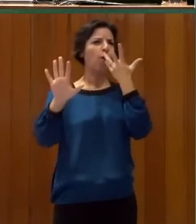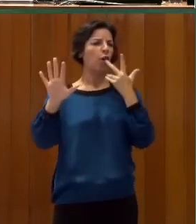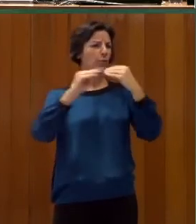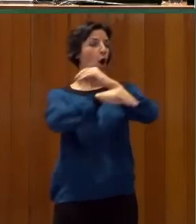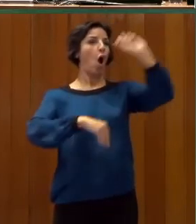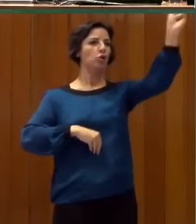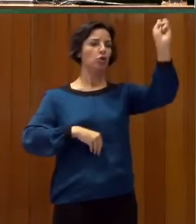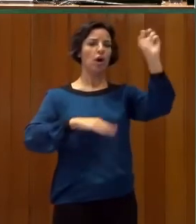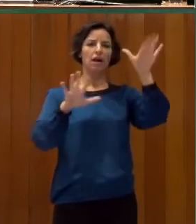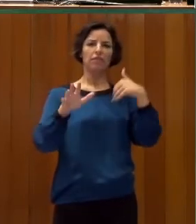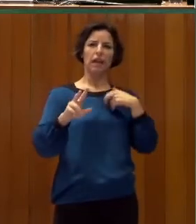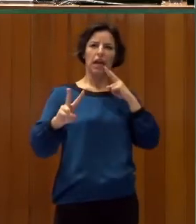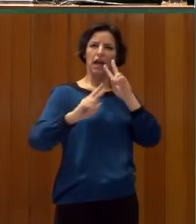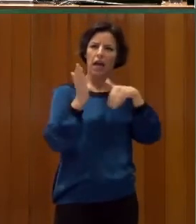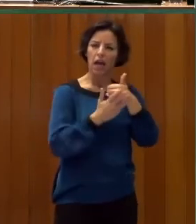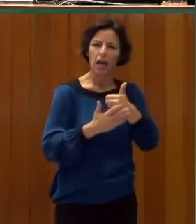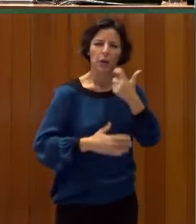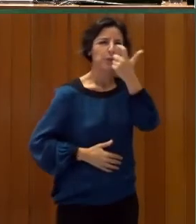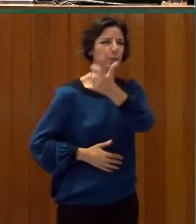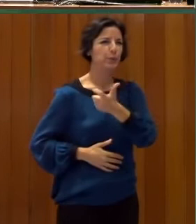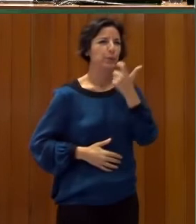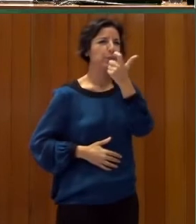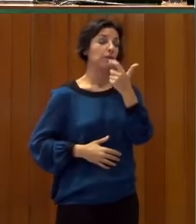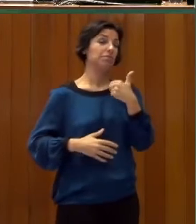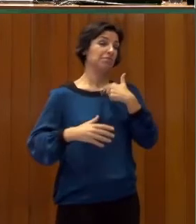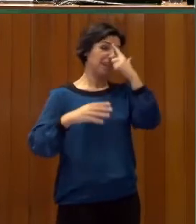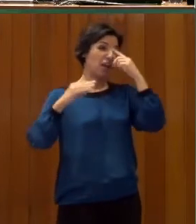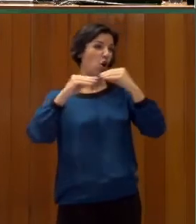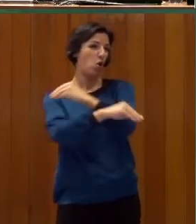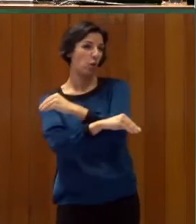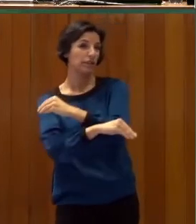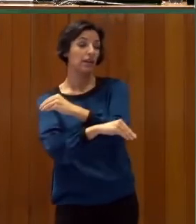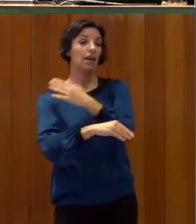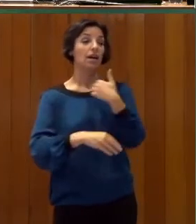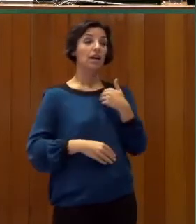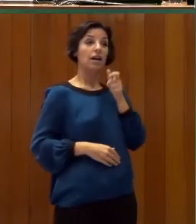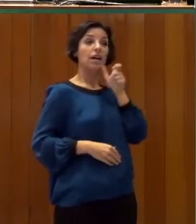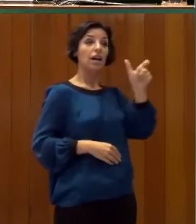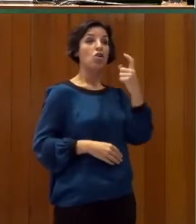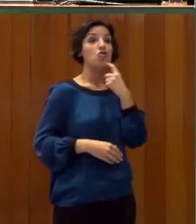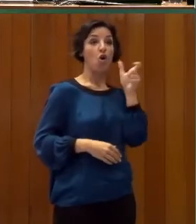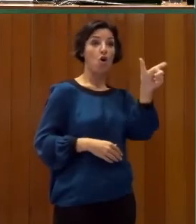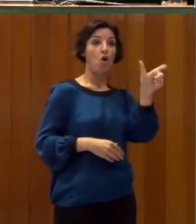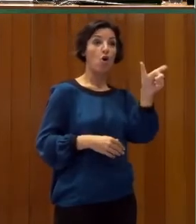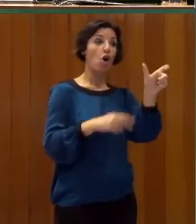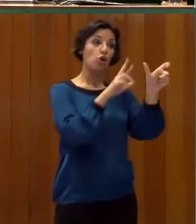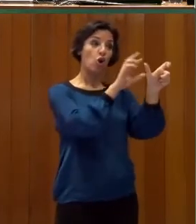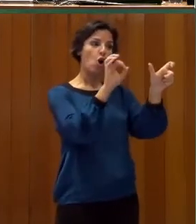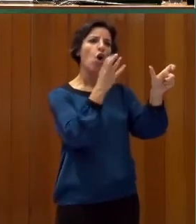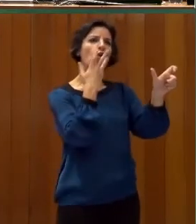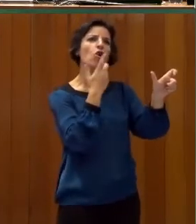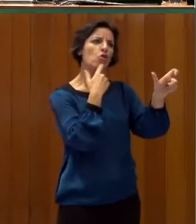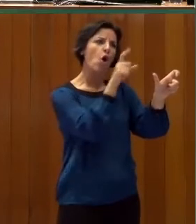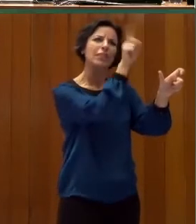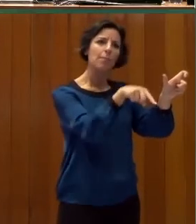condición incongruente, con respecto a cuando la palabra rojo está escrita en tinta roja, que sería la condición